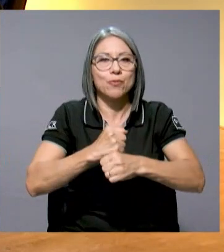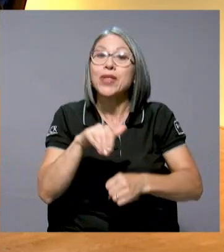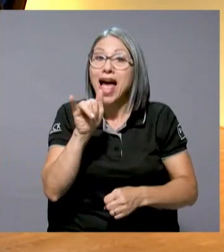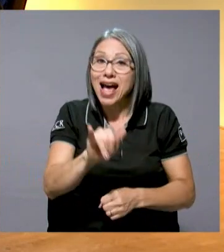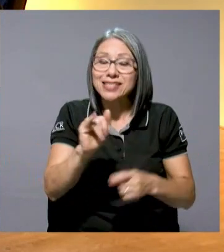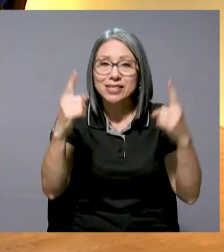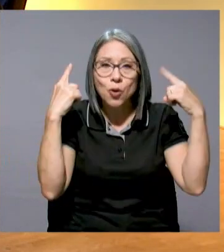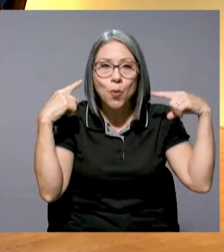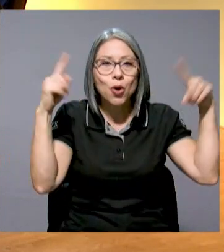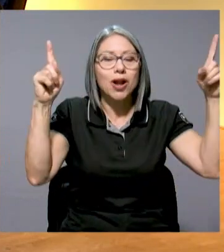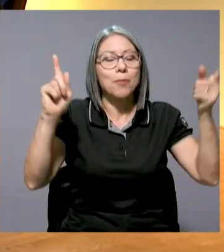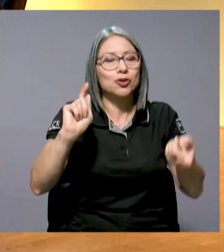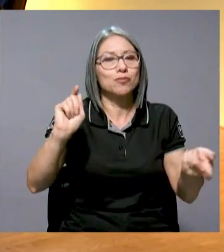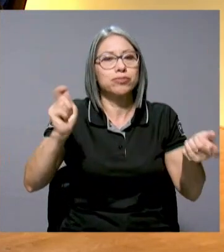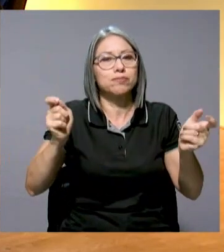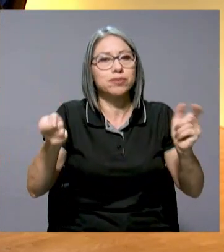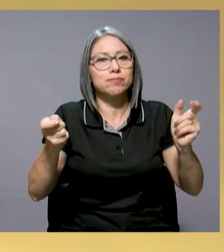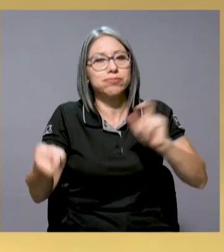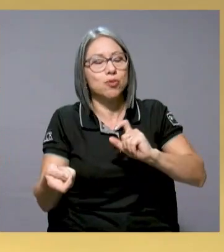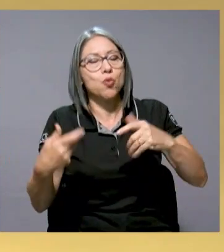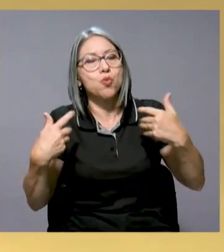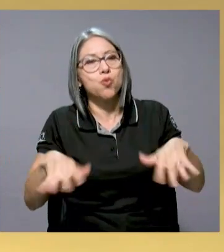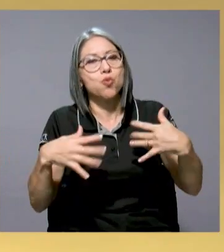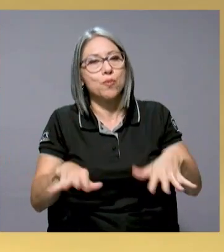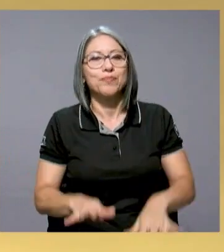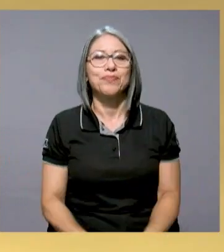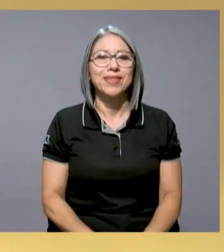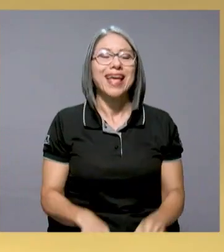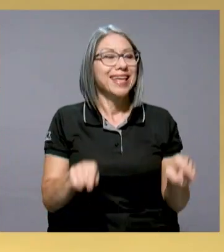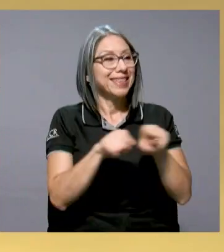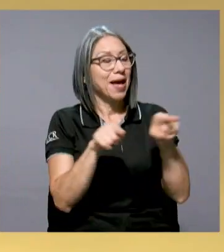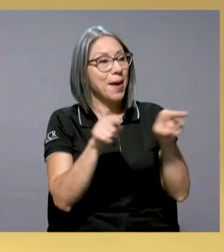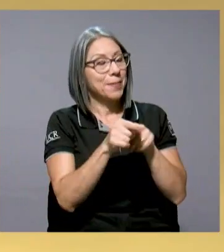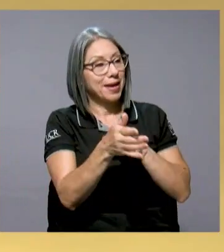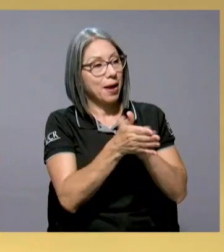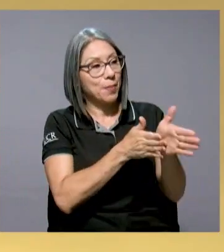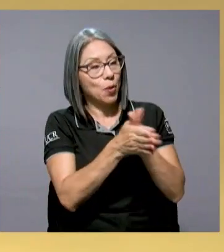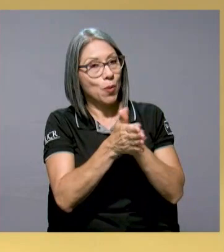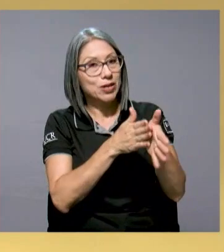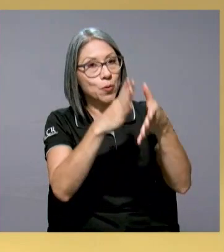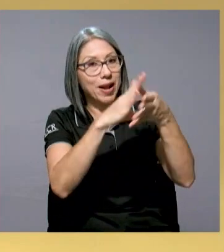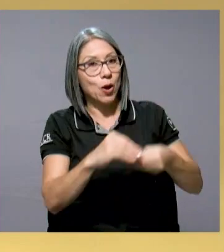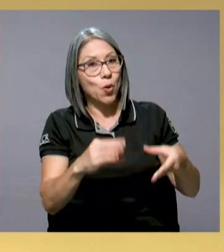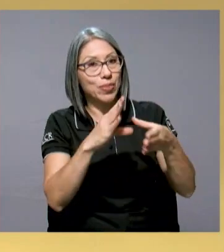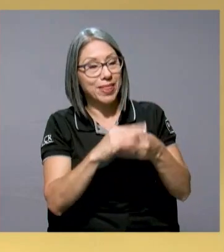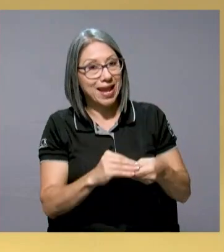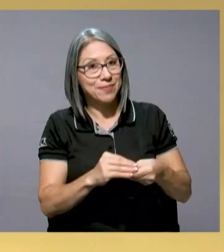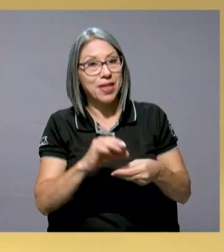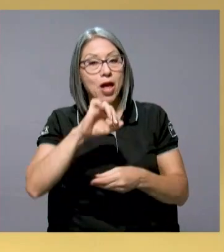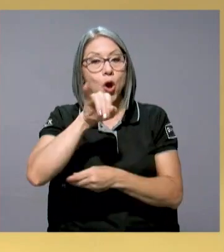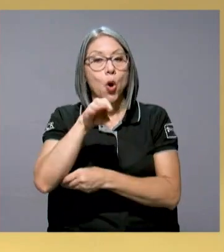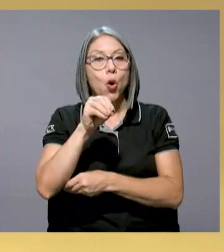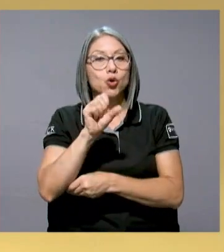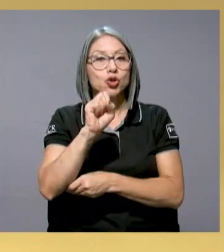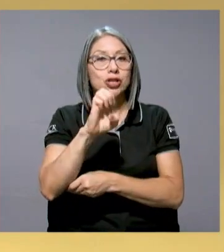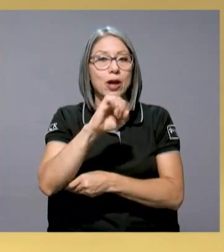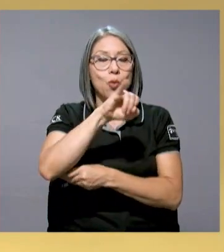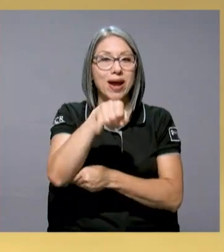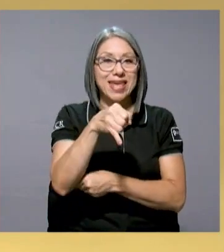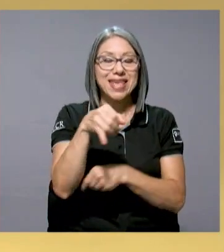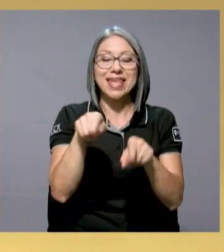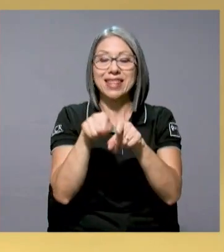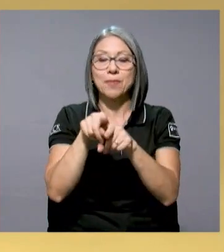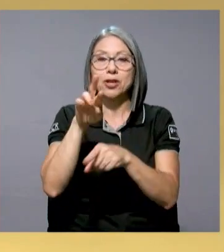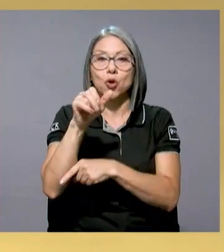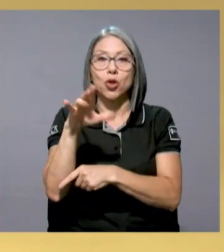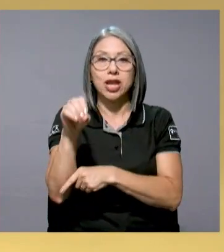logramos grandes transformaciones. Bueno, también aprovecho para contar que tanto don José Joaquín como don Rodrigo fueron miembros de la Junta